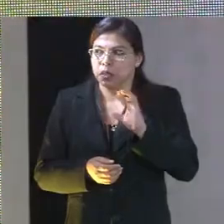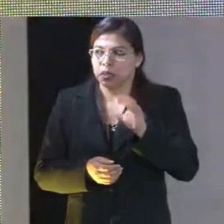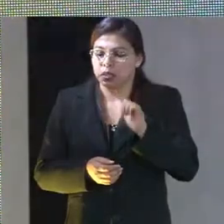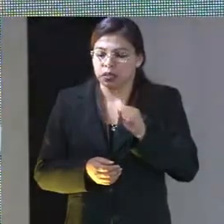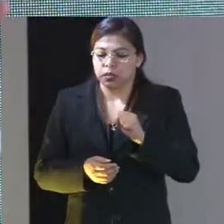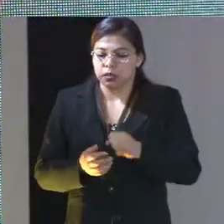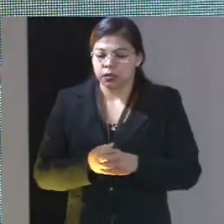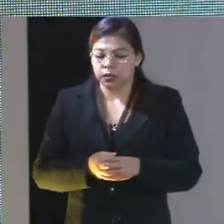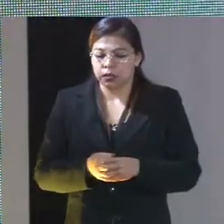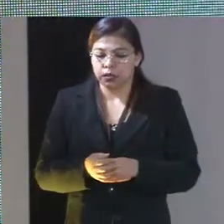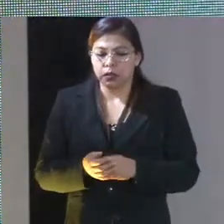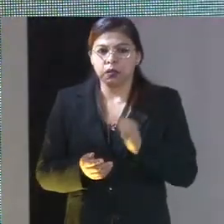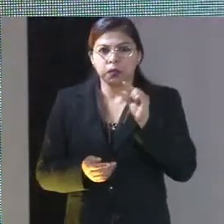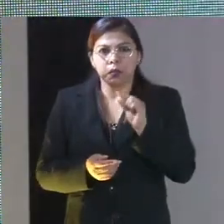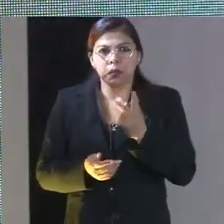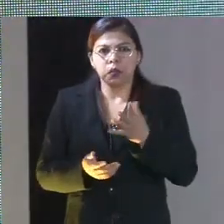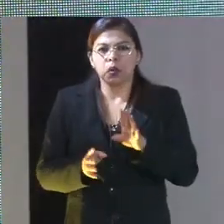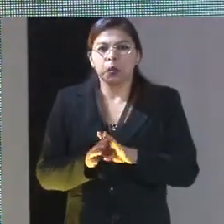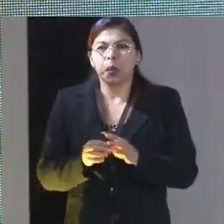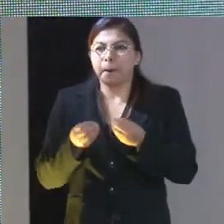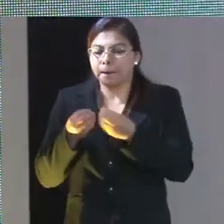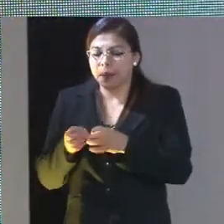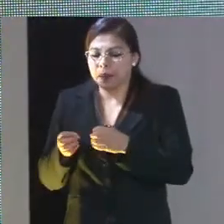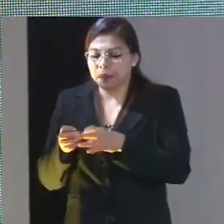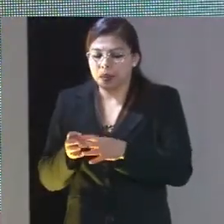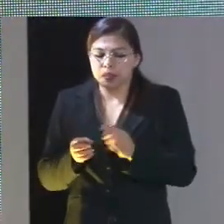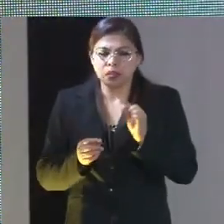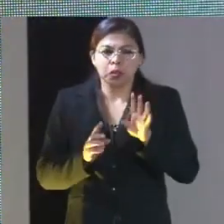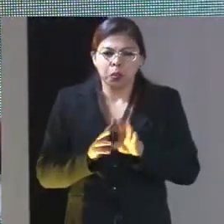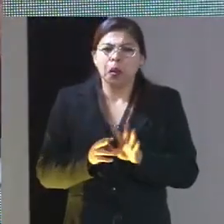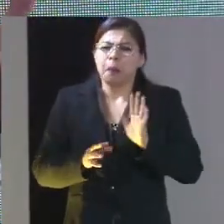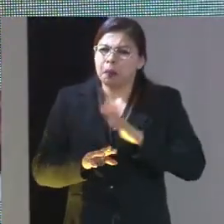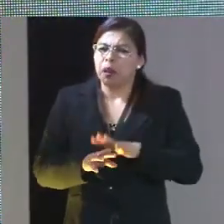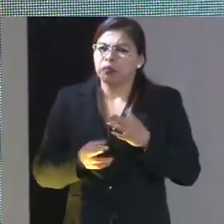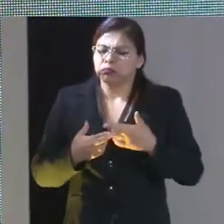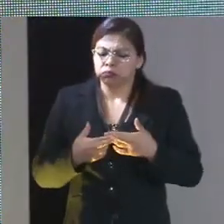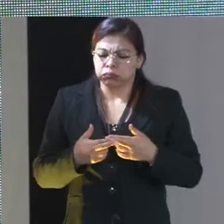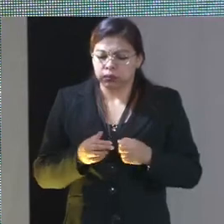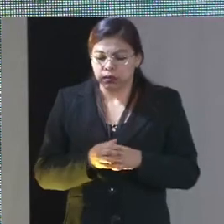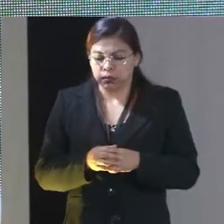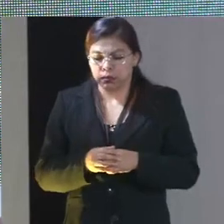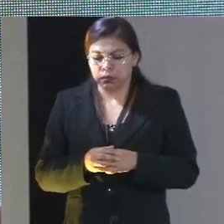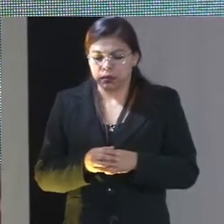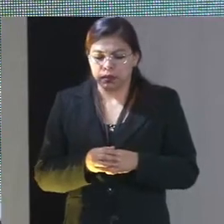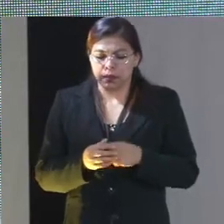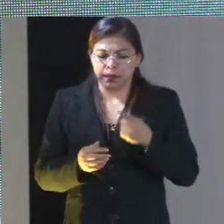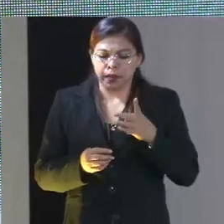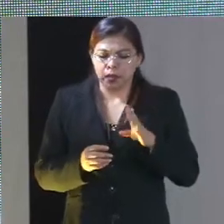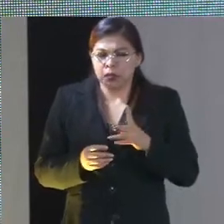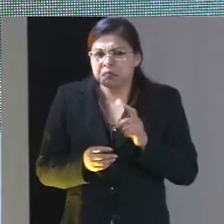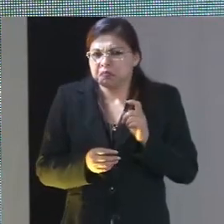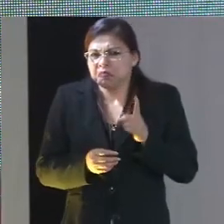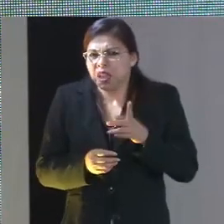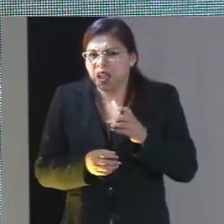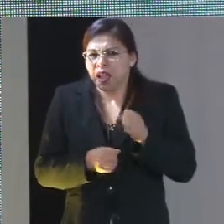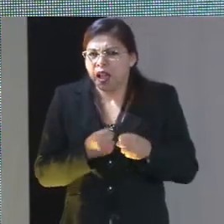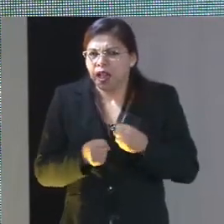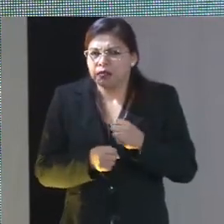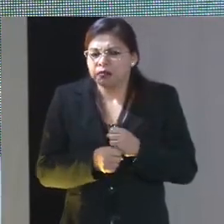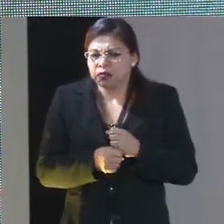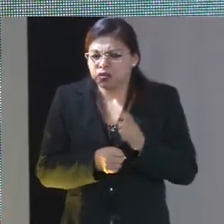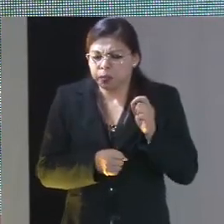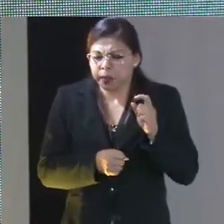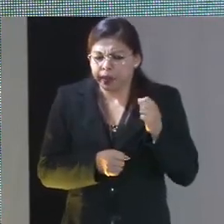mayas, ya un poquito decaídos, pero corriosos y resistentes, como se demostró por el hecho de que todavía en los años 20 la guerra de